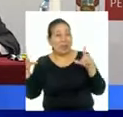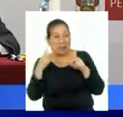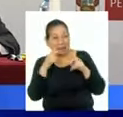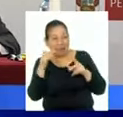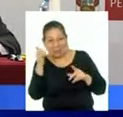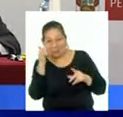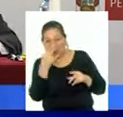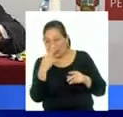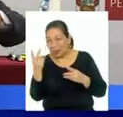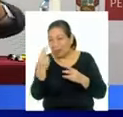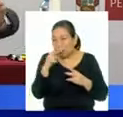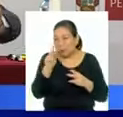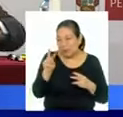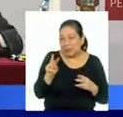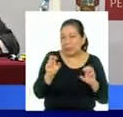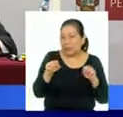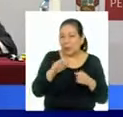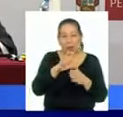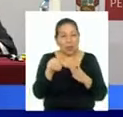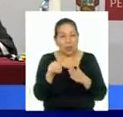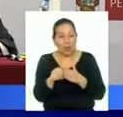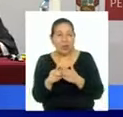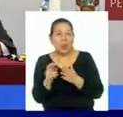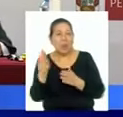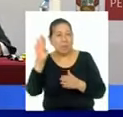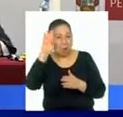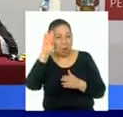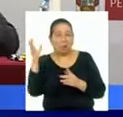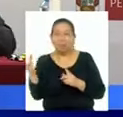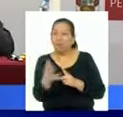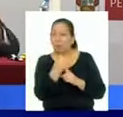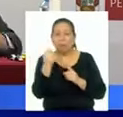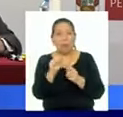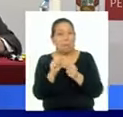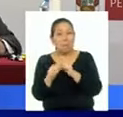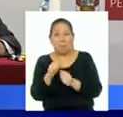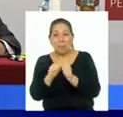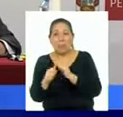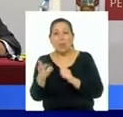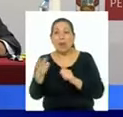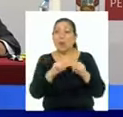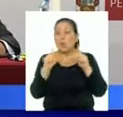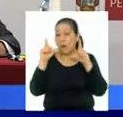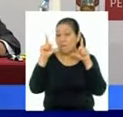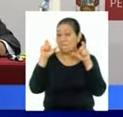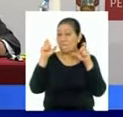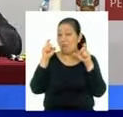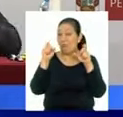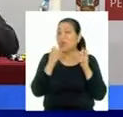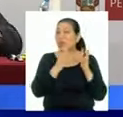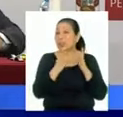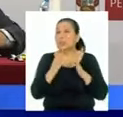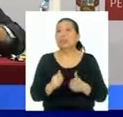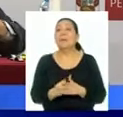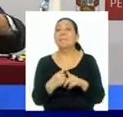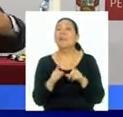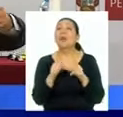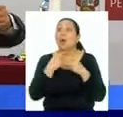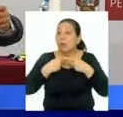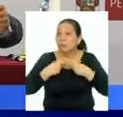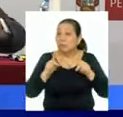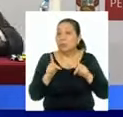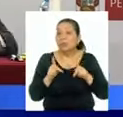Ustedes mismos han recogido todas estas actividades de la Policía Nacional. Aquí vemos, por ejemplo, algunas fotografías de estos operativos que también se han